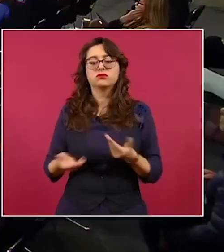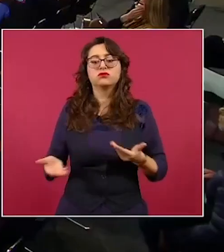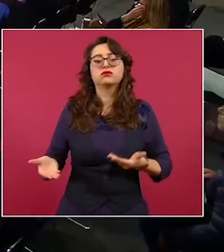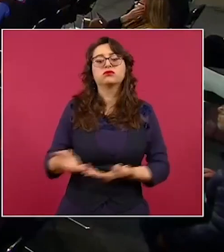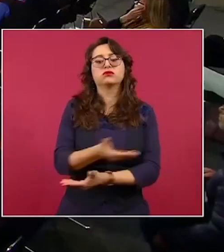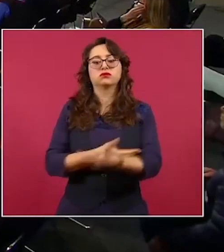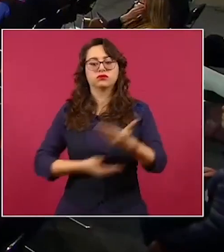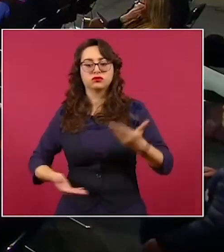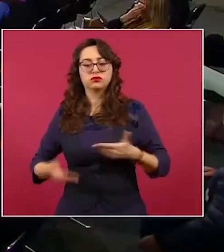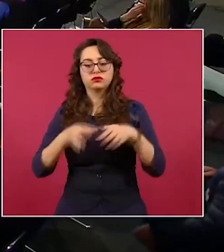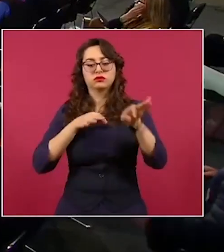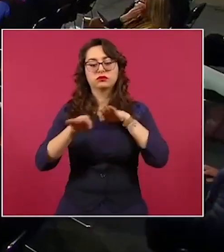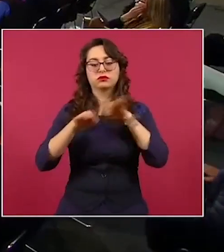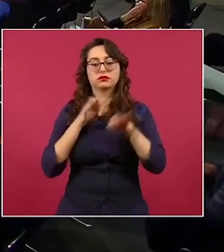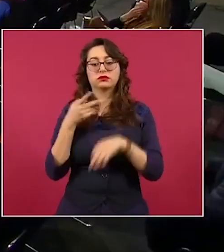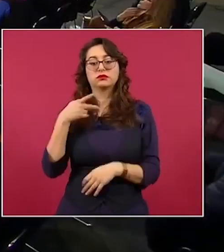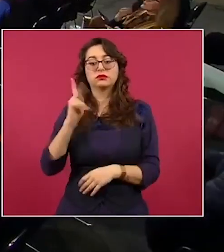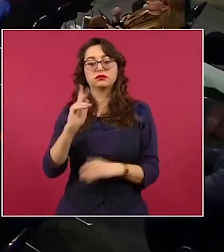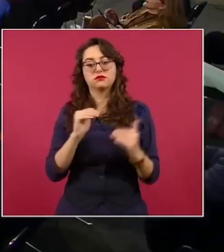no sometimiento.